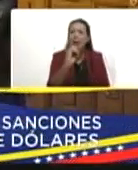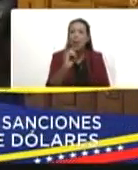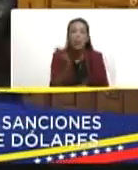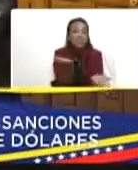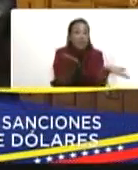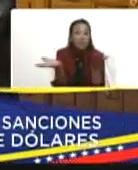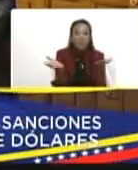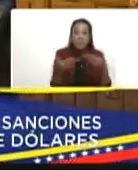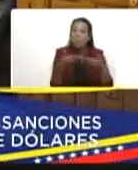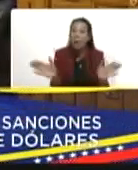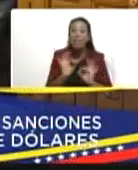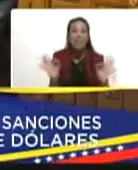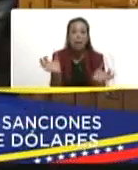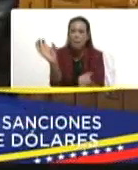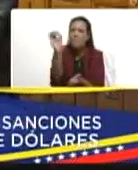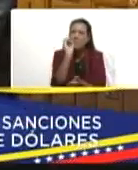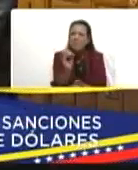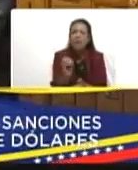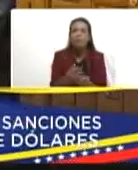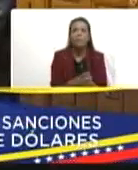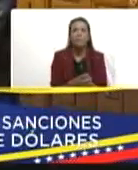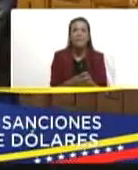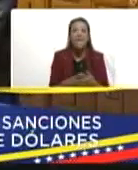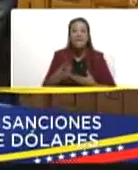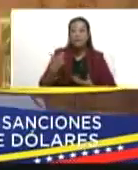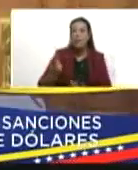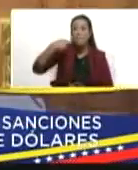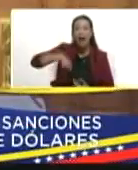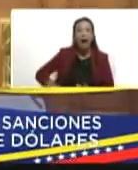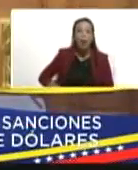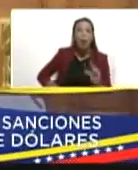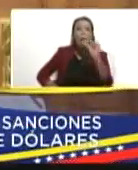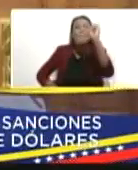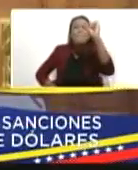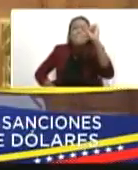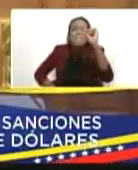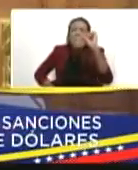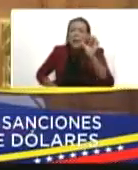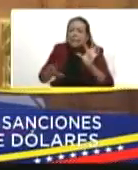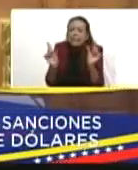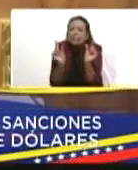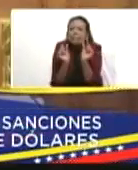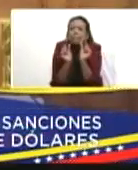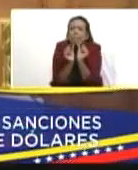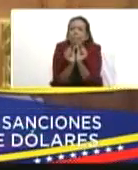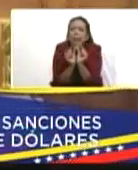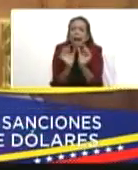servicios que no se prestaron y salarios que se